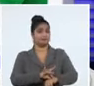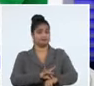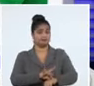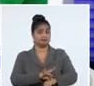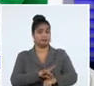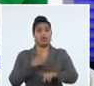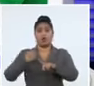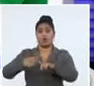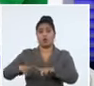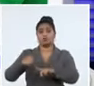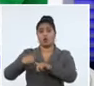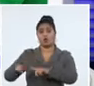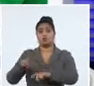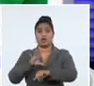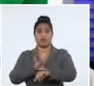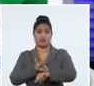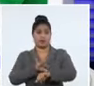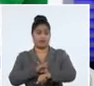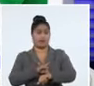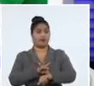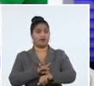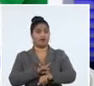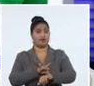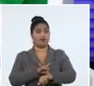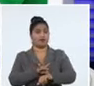influenza, realmente tienen una